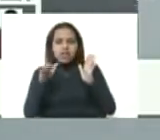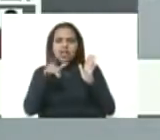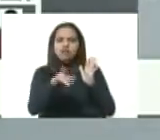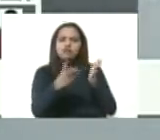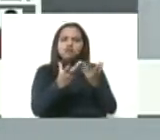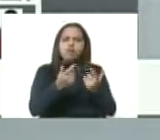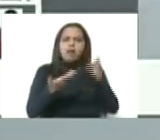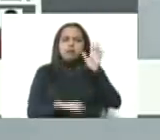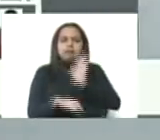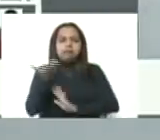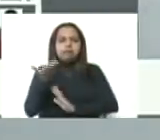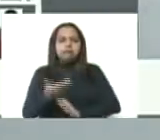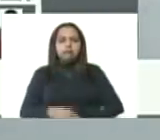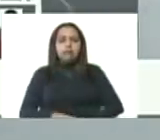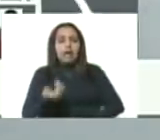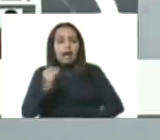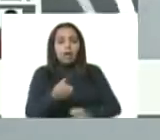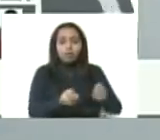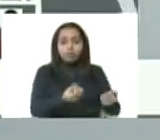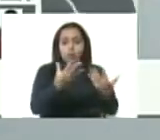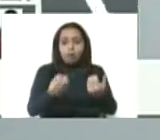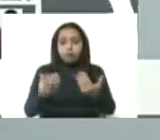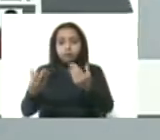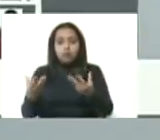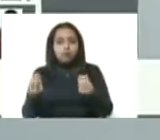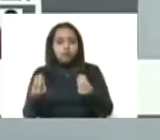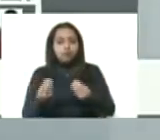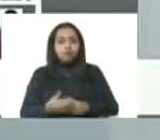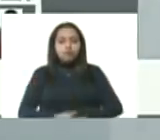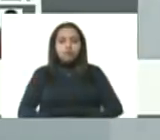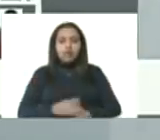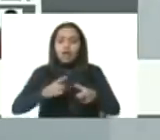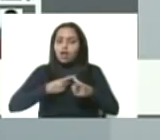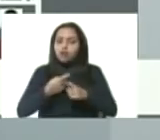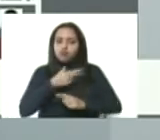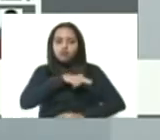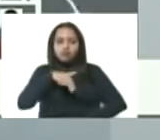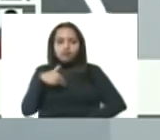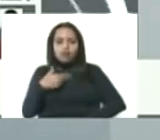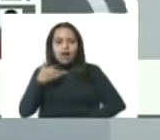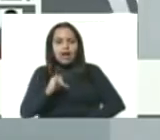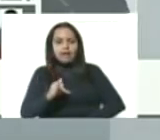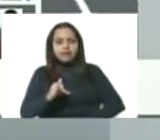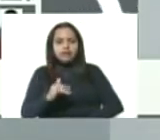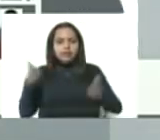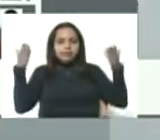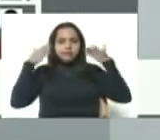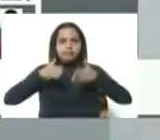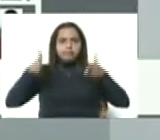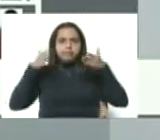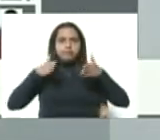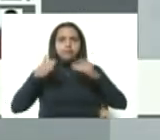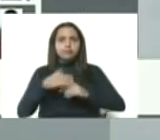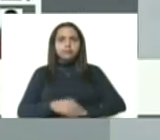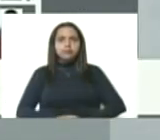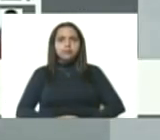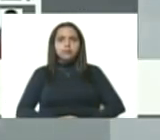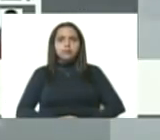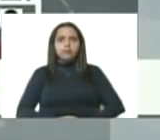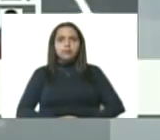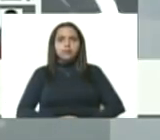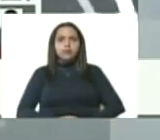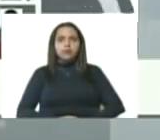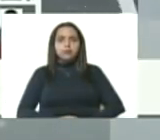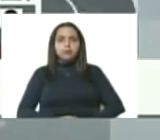situación. Es un brote importante y por lo cual hemos adoptado esta recomendación epidemiológica para